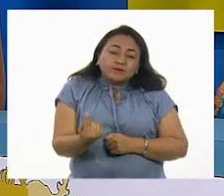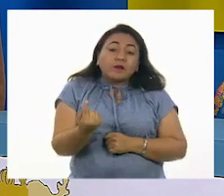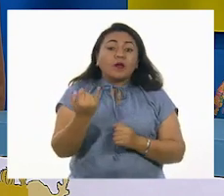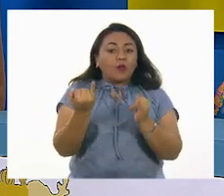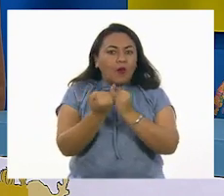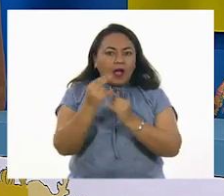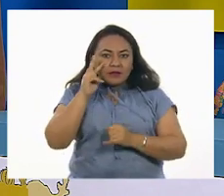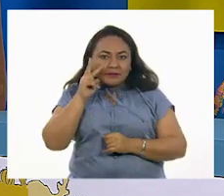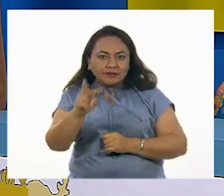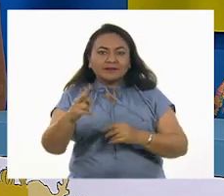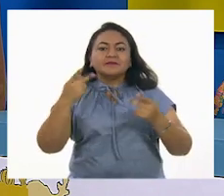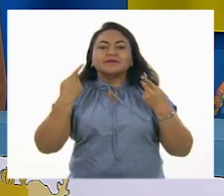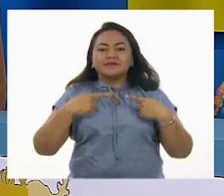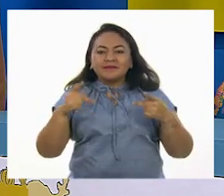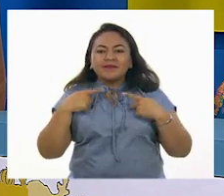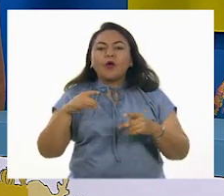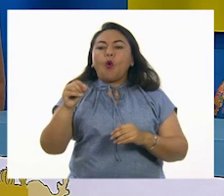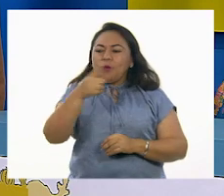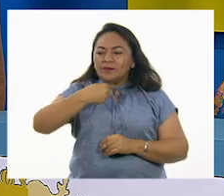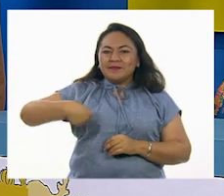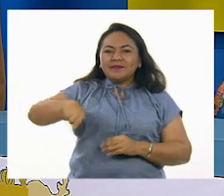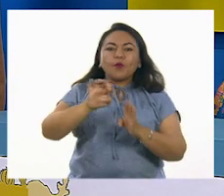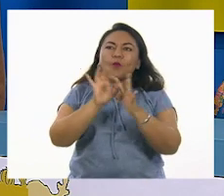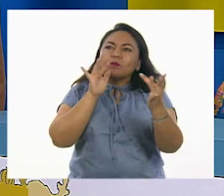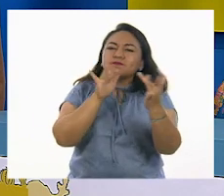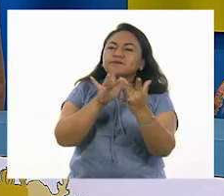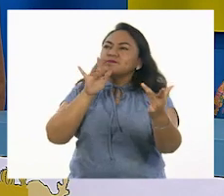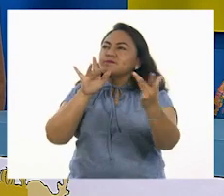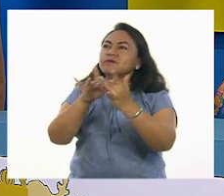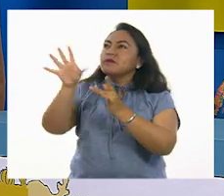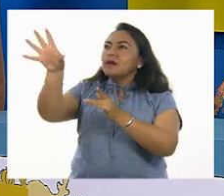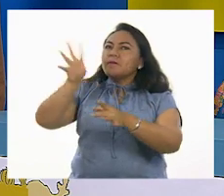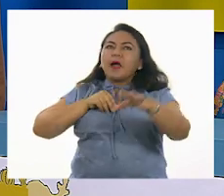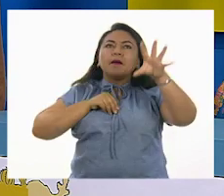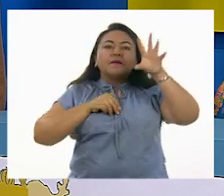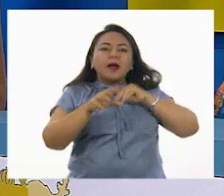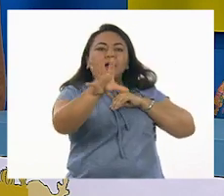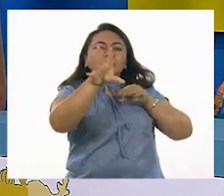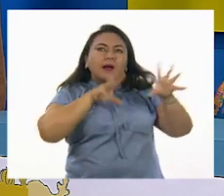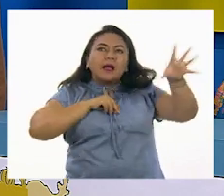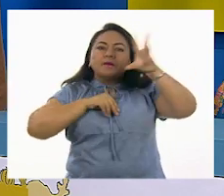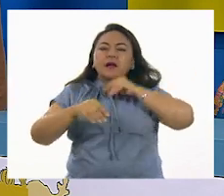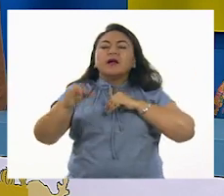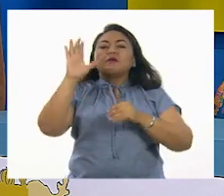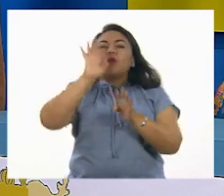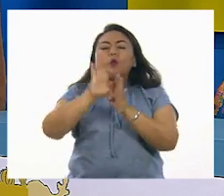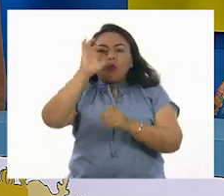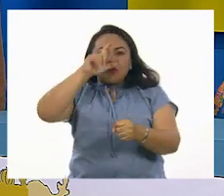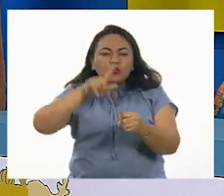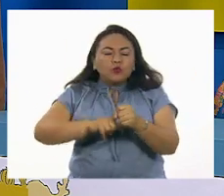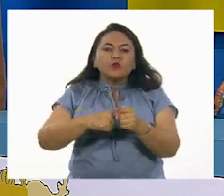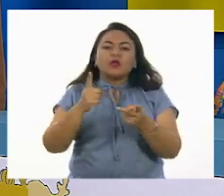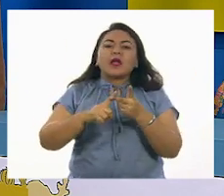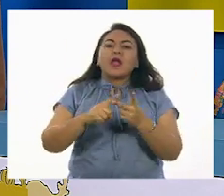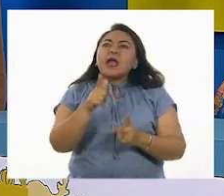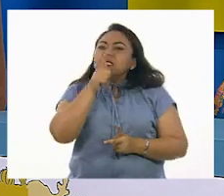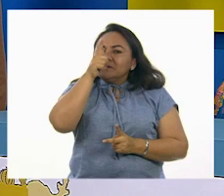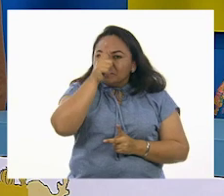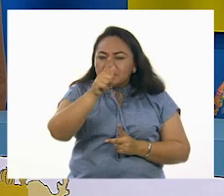y experiencias con las que estemos en contacto influyen en el desarrollo de nuestra cultura, espíritu y